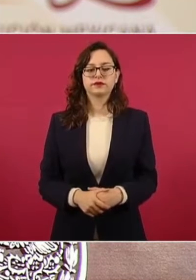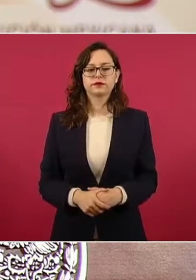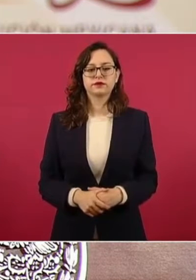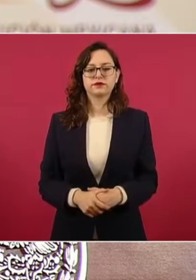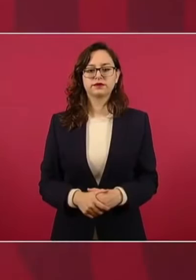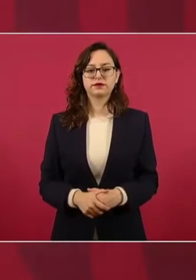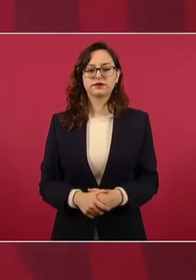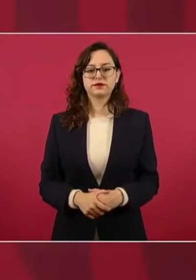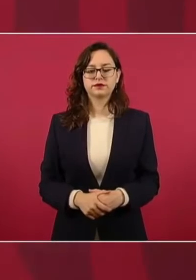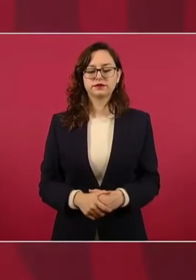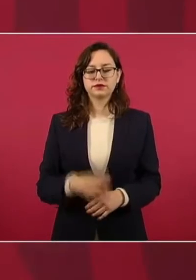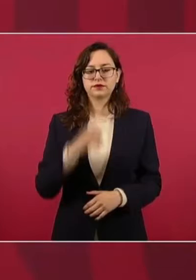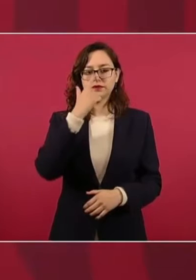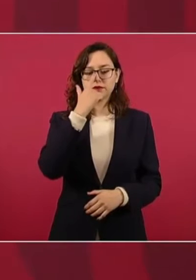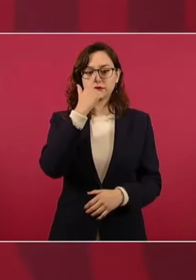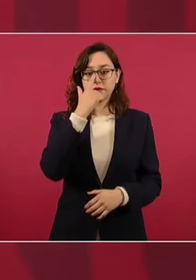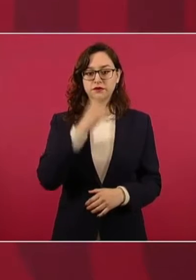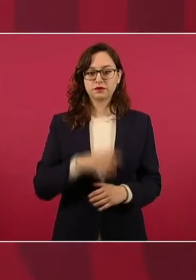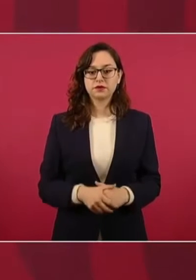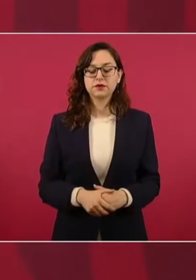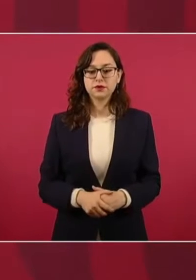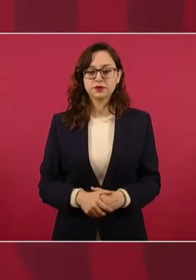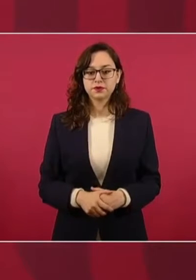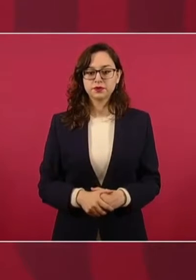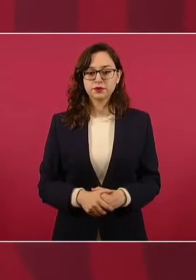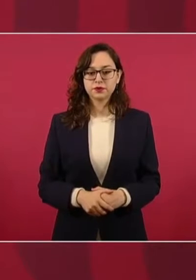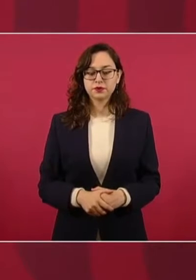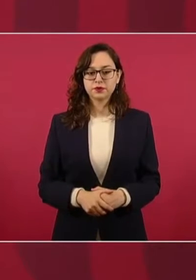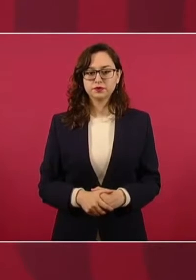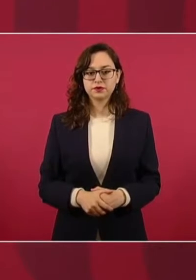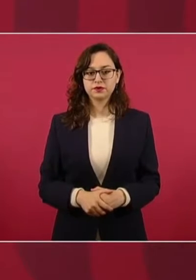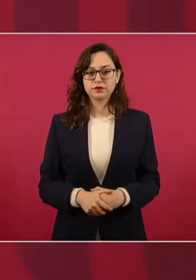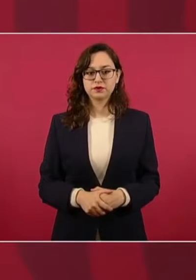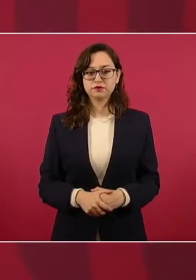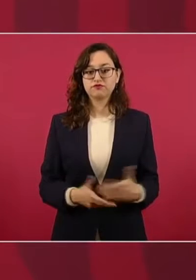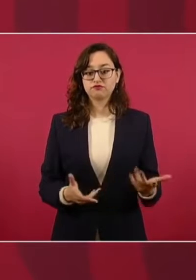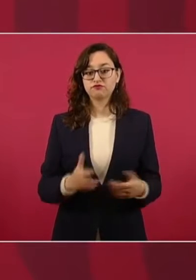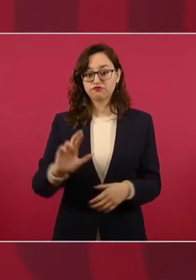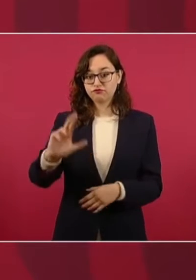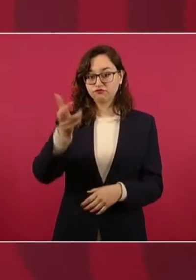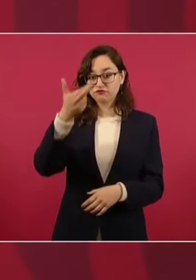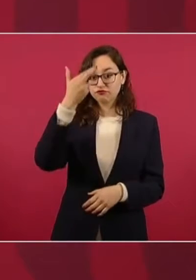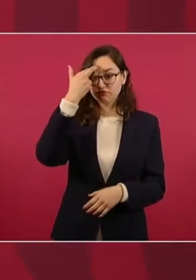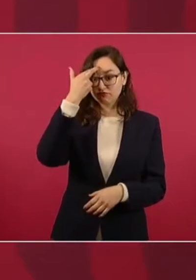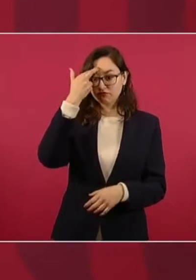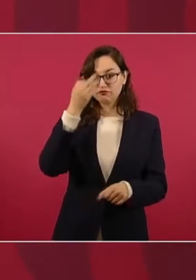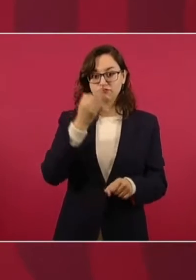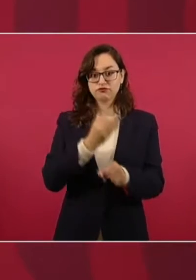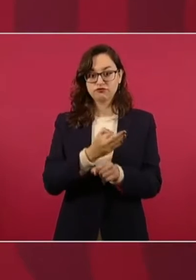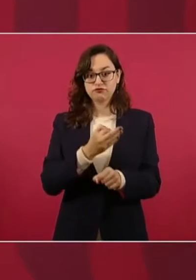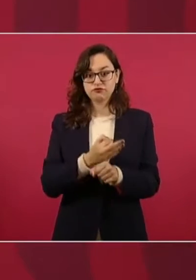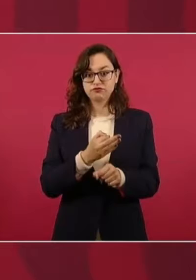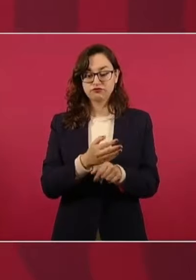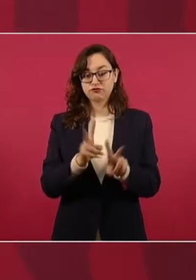estamos trabajando en dos grandes frentes.